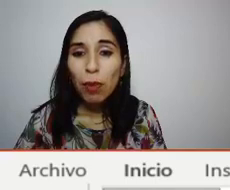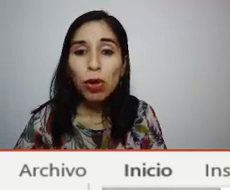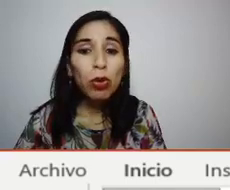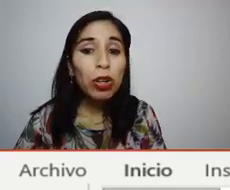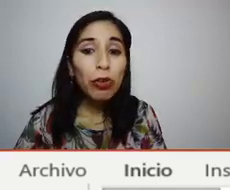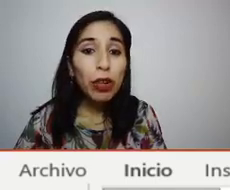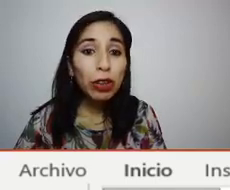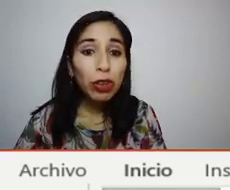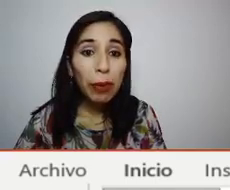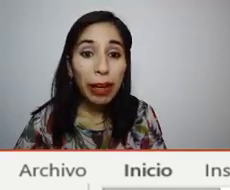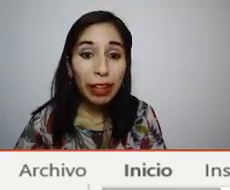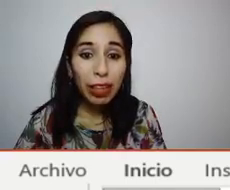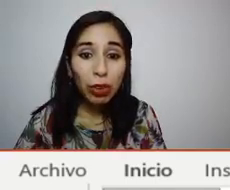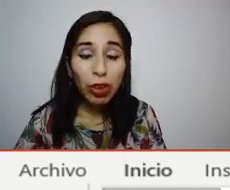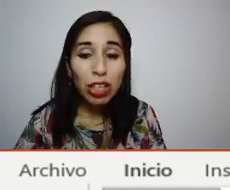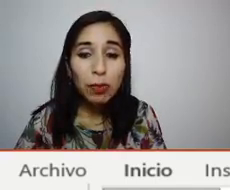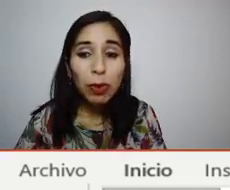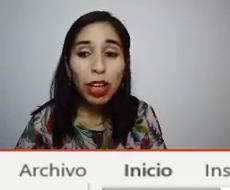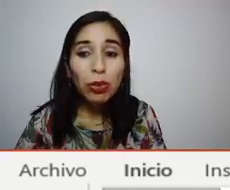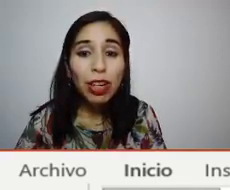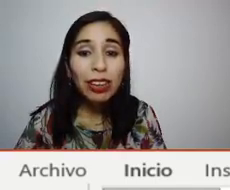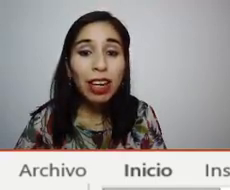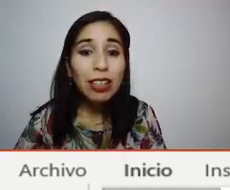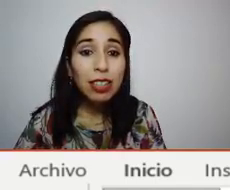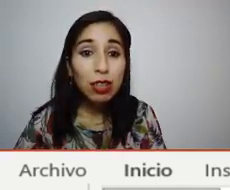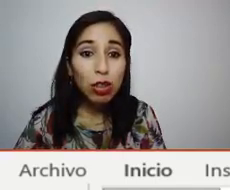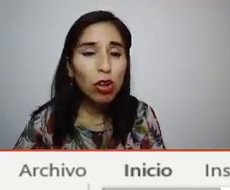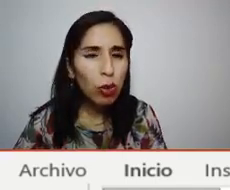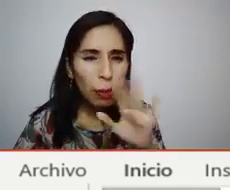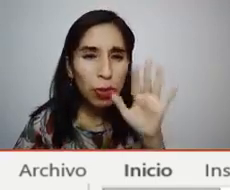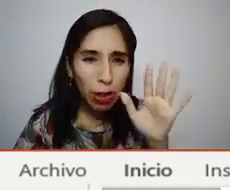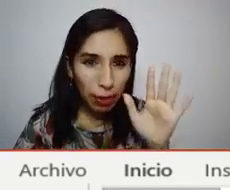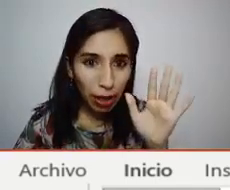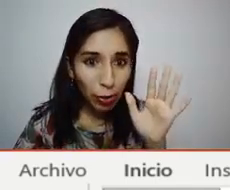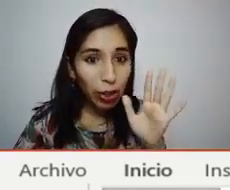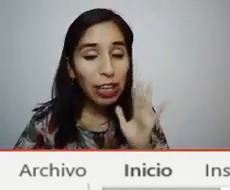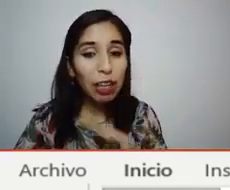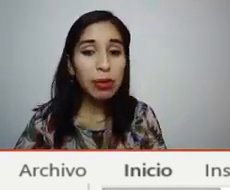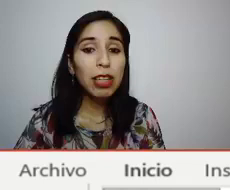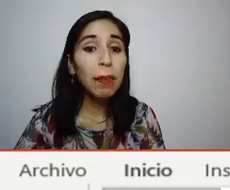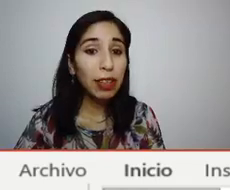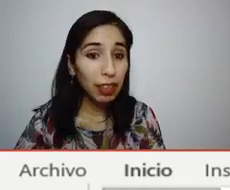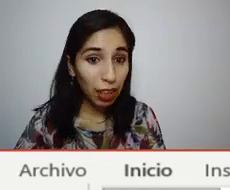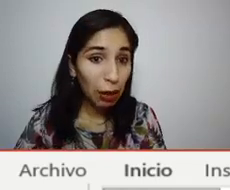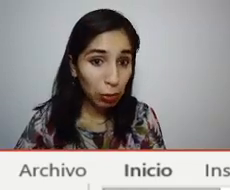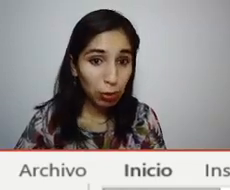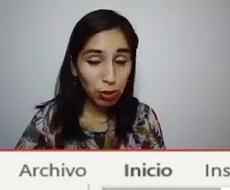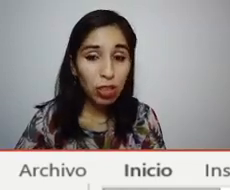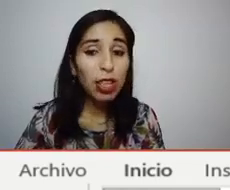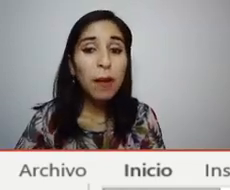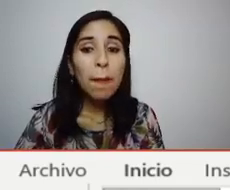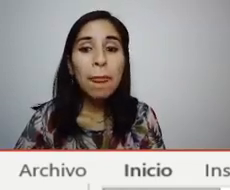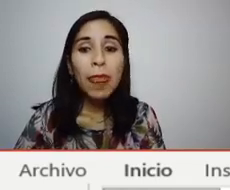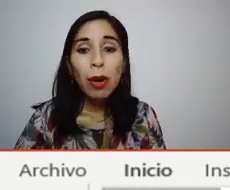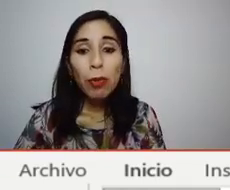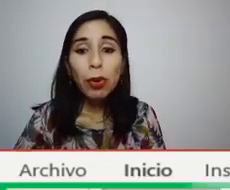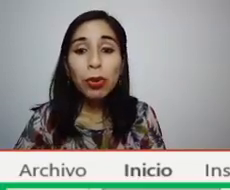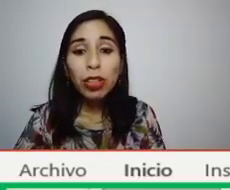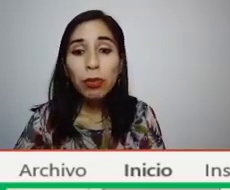le pongo un efecto de barrido es porque hay una transición lo vamos a ver ahora cada vez que practiquemos sí